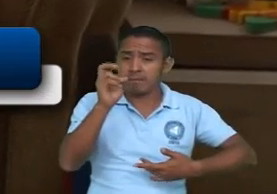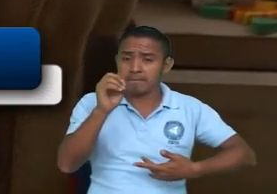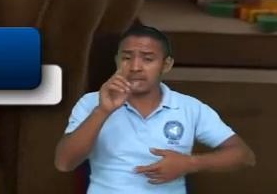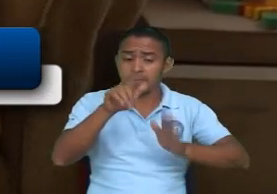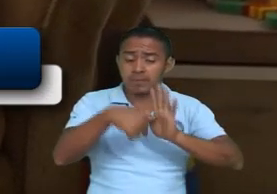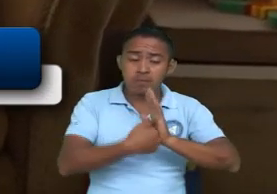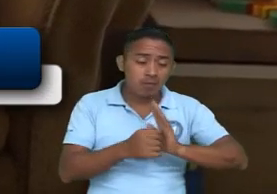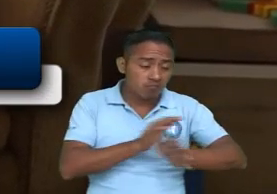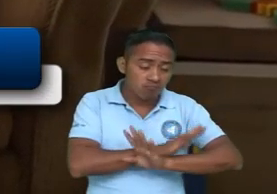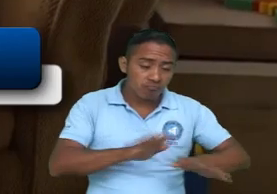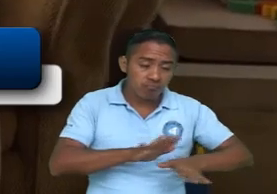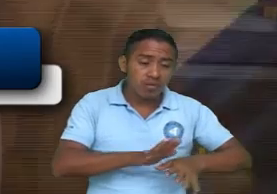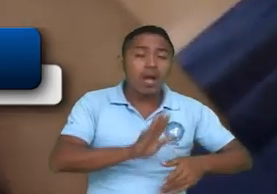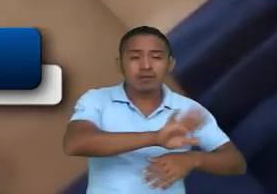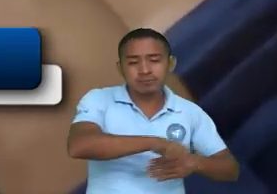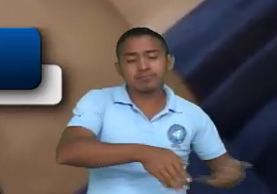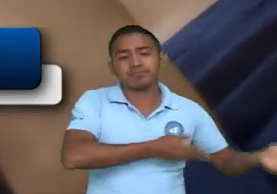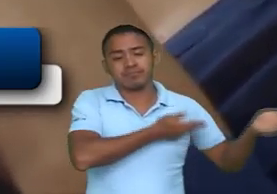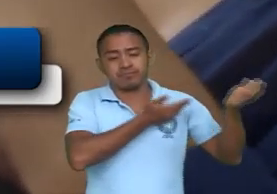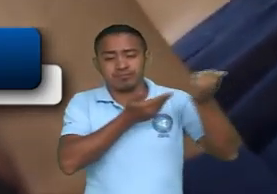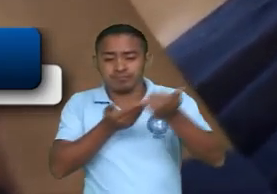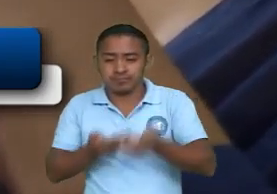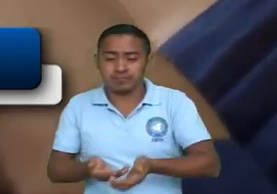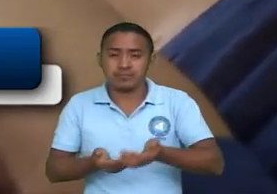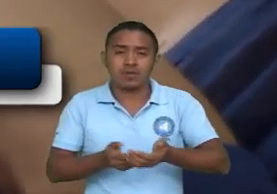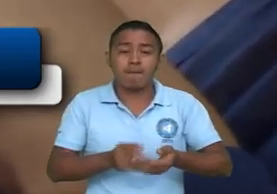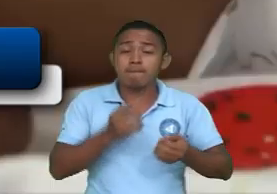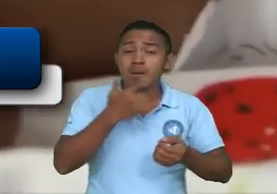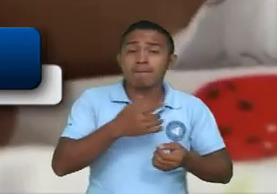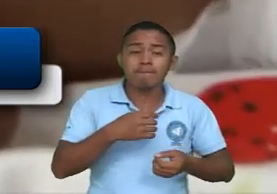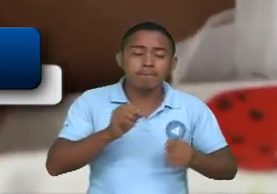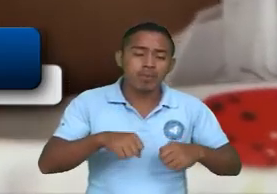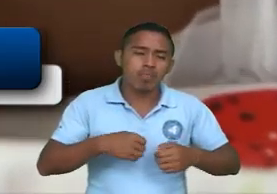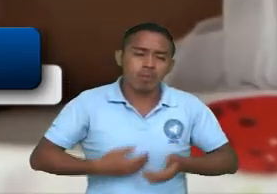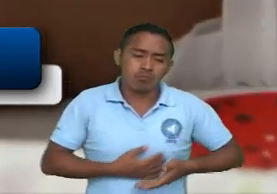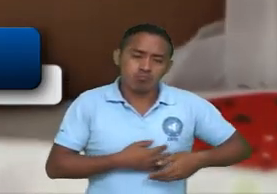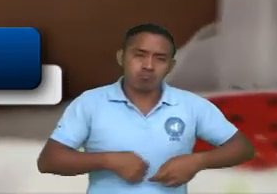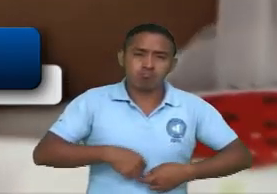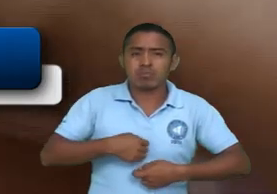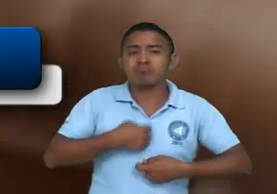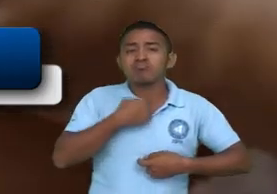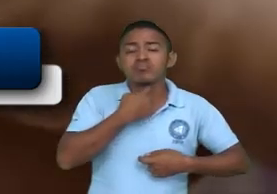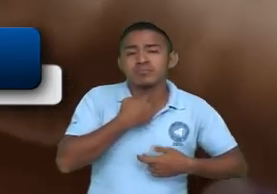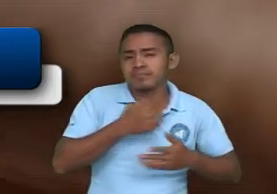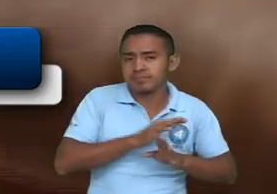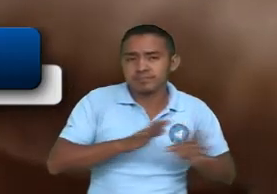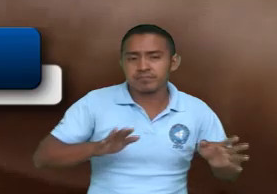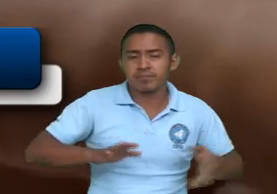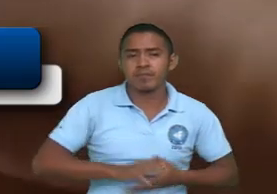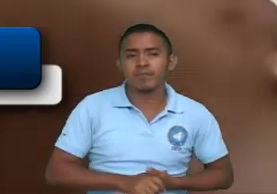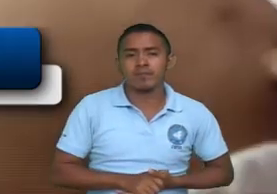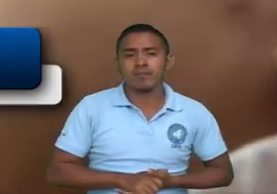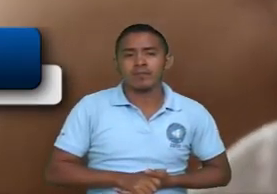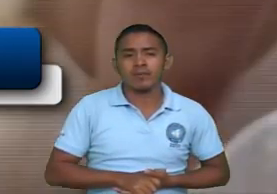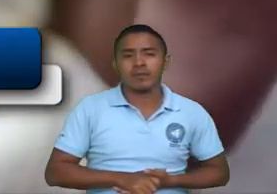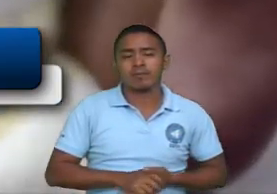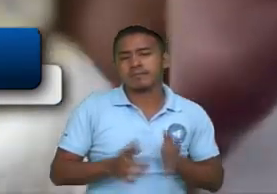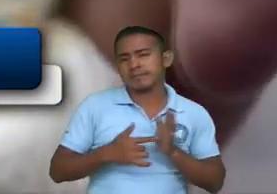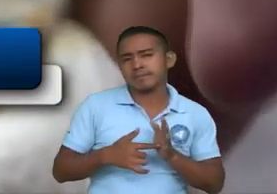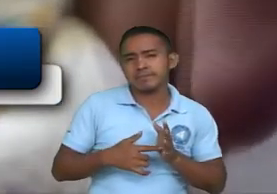va a amamantar al bebé en cama, se ponga en una posición sentada, se utilice una posición adecuada del bebé,